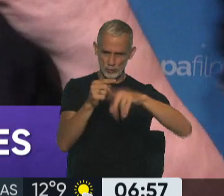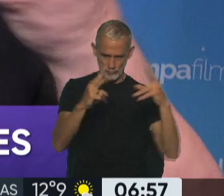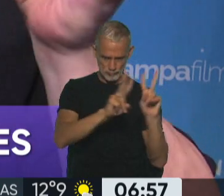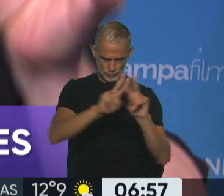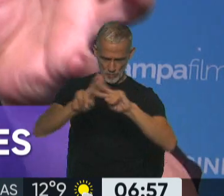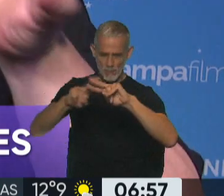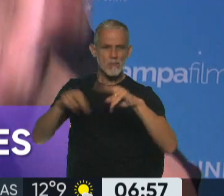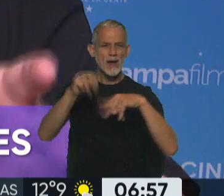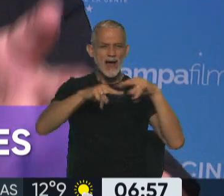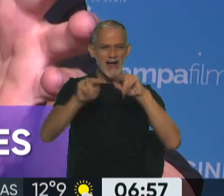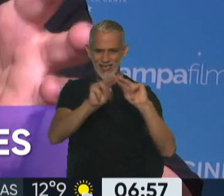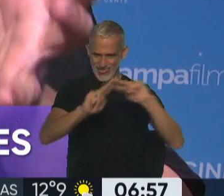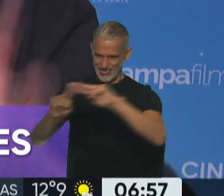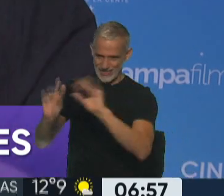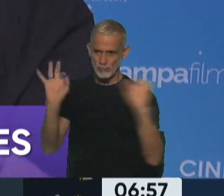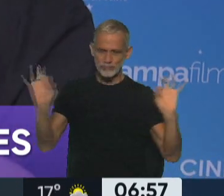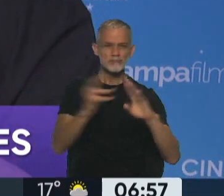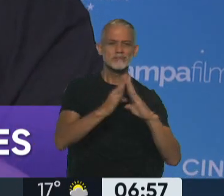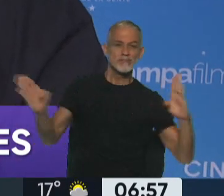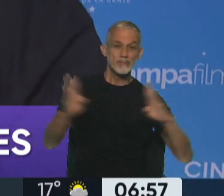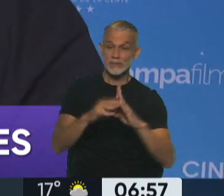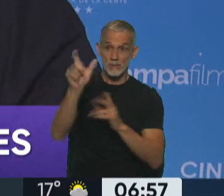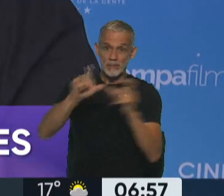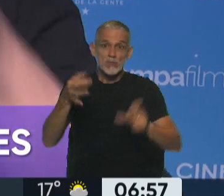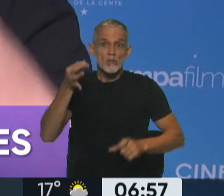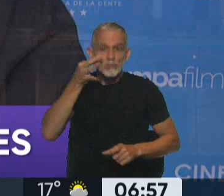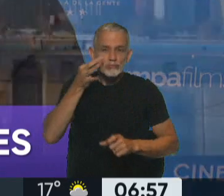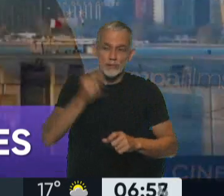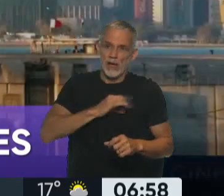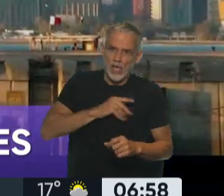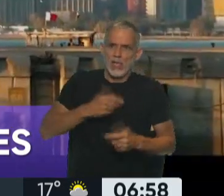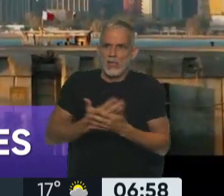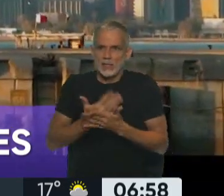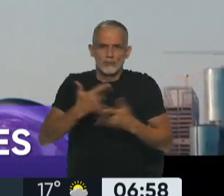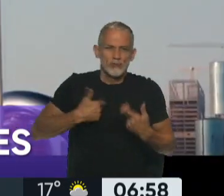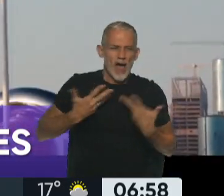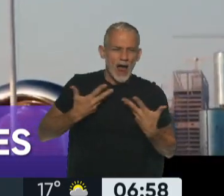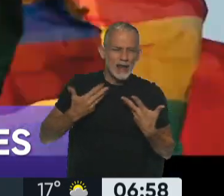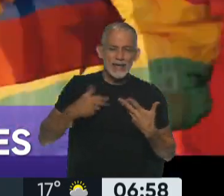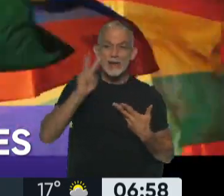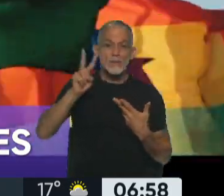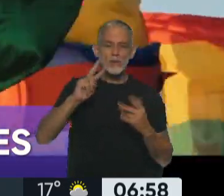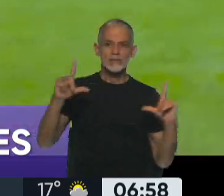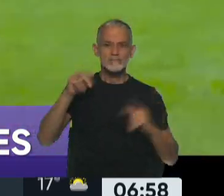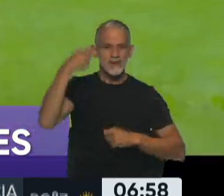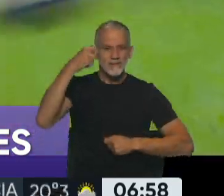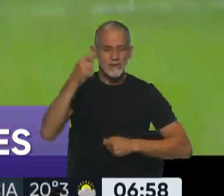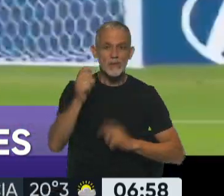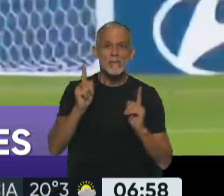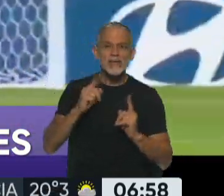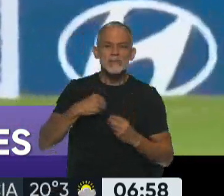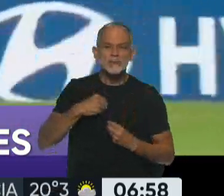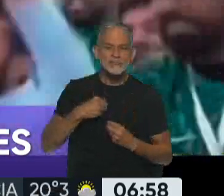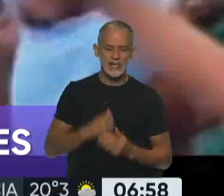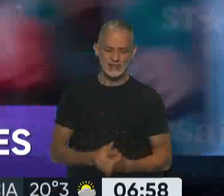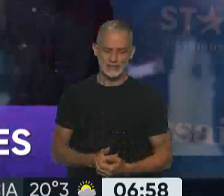nuestra es tratar de que las personas que vivieron el Mundial con taquicardia, con sufrimiento, con alegría, revivan lo mismo en 100 minutos. Y lo primero que pensé